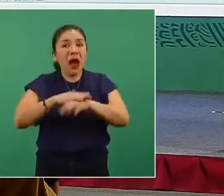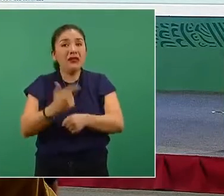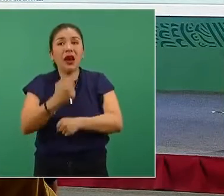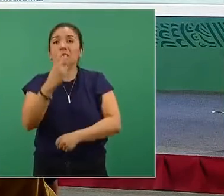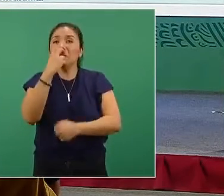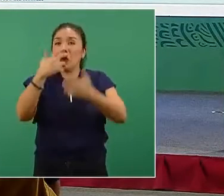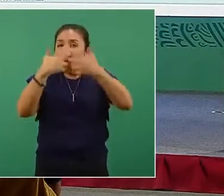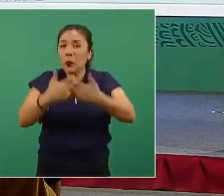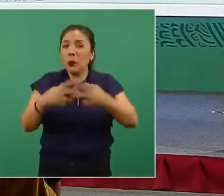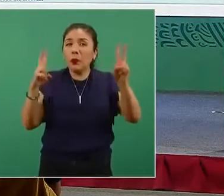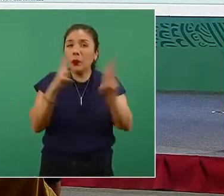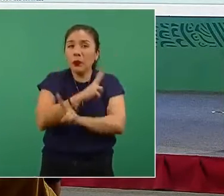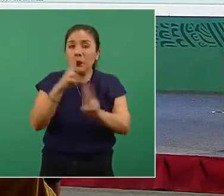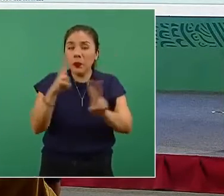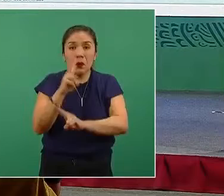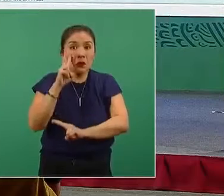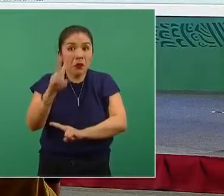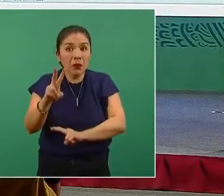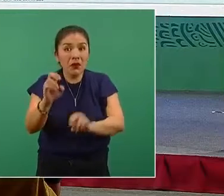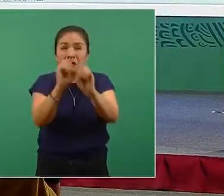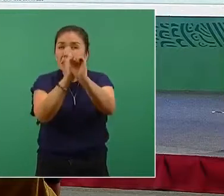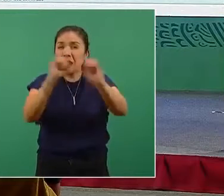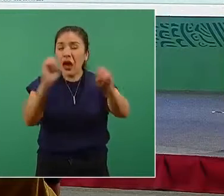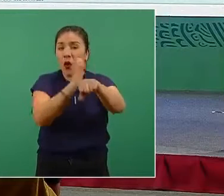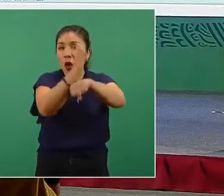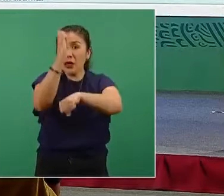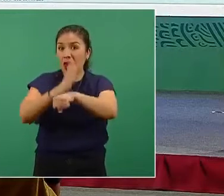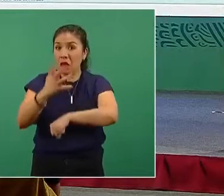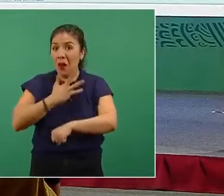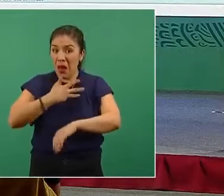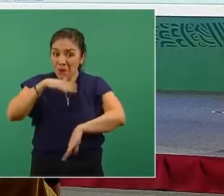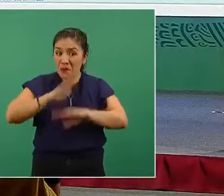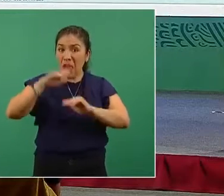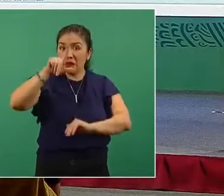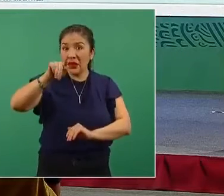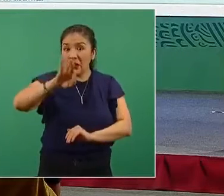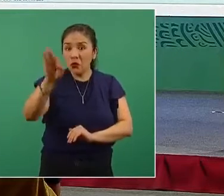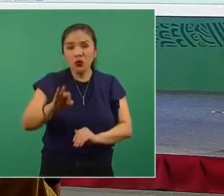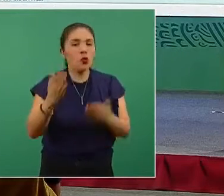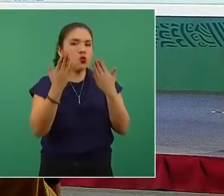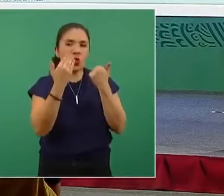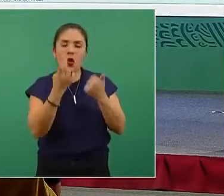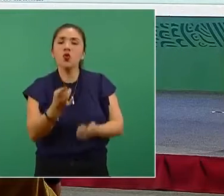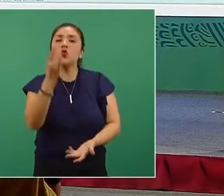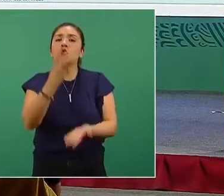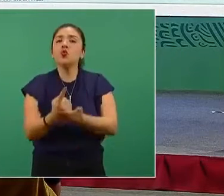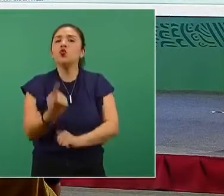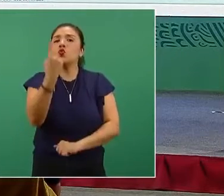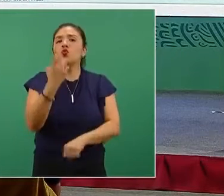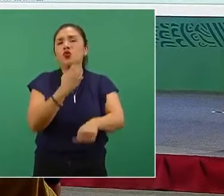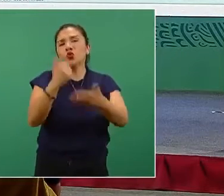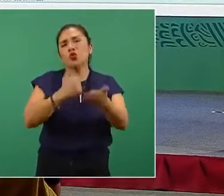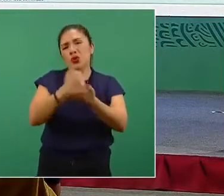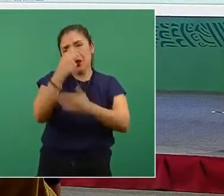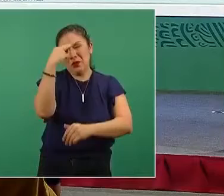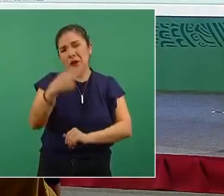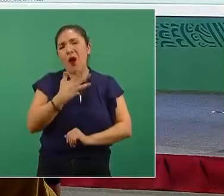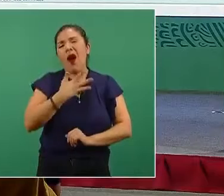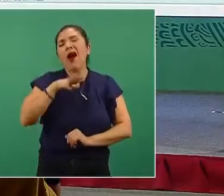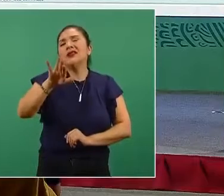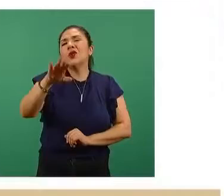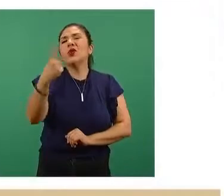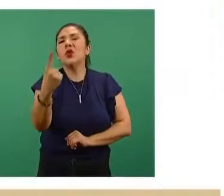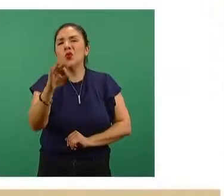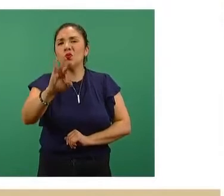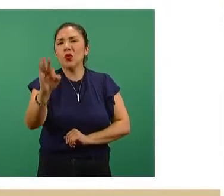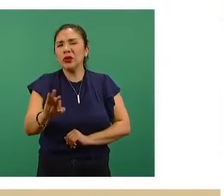Aquí no tenemos ninguna entidad que tenga una ocupación más allá del 70% y solo la Ciudad de México con un